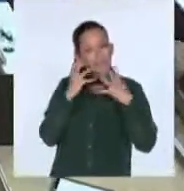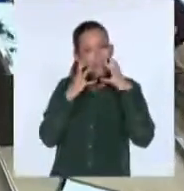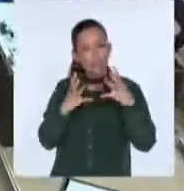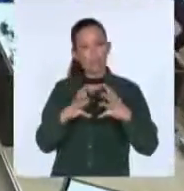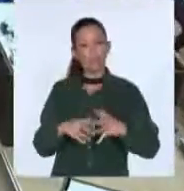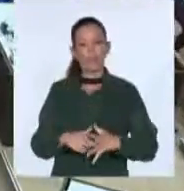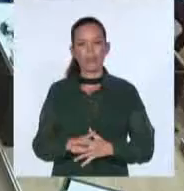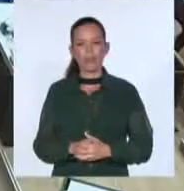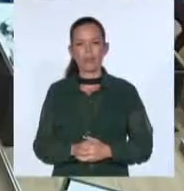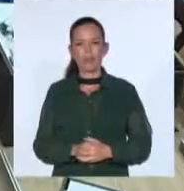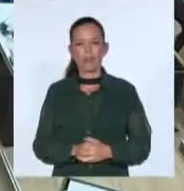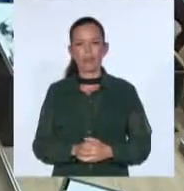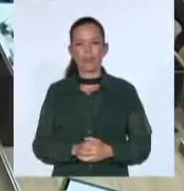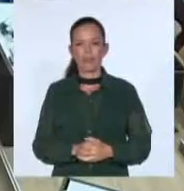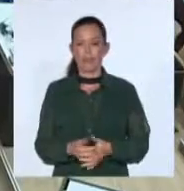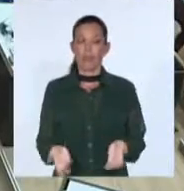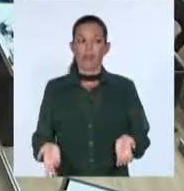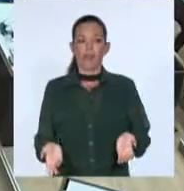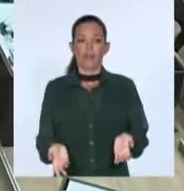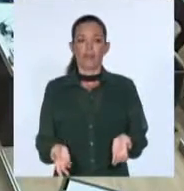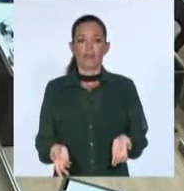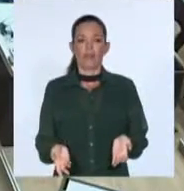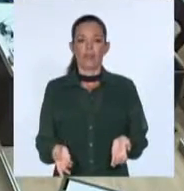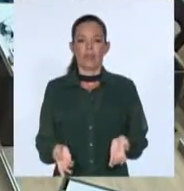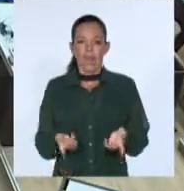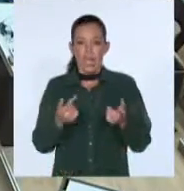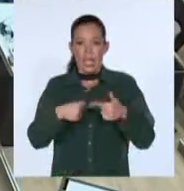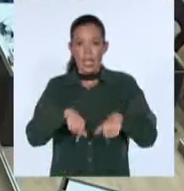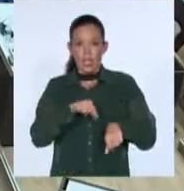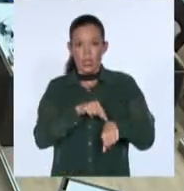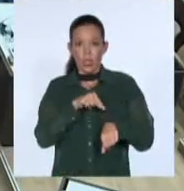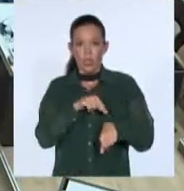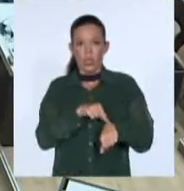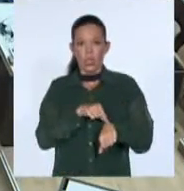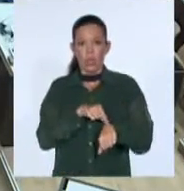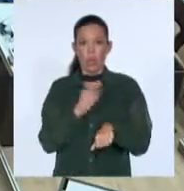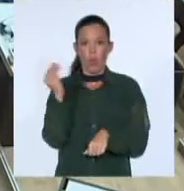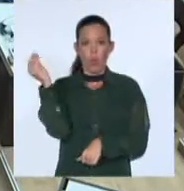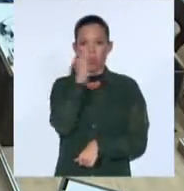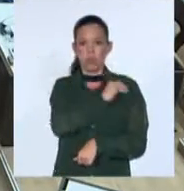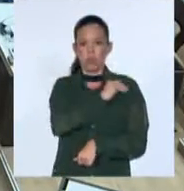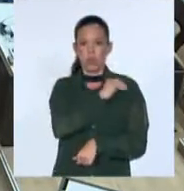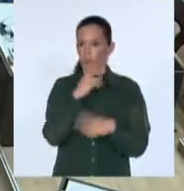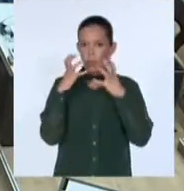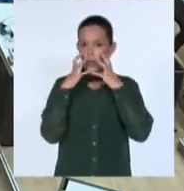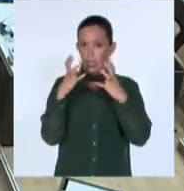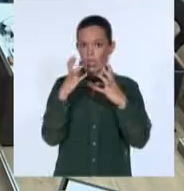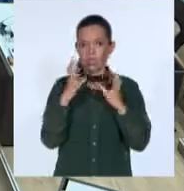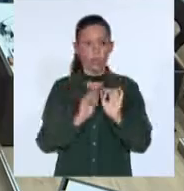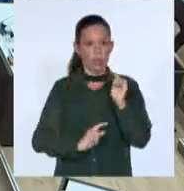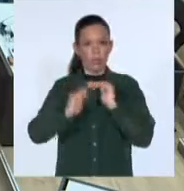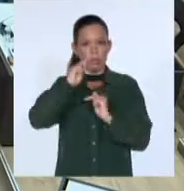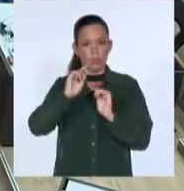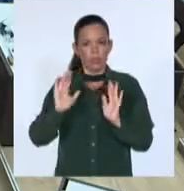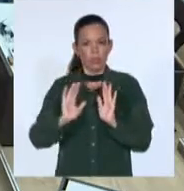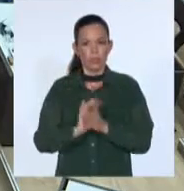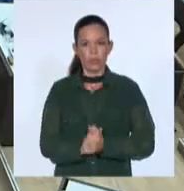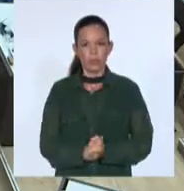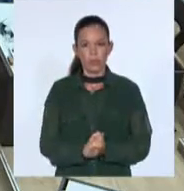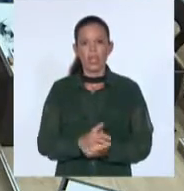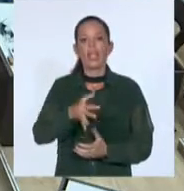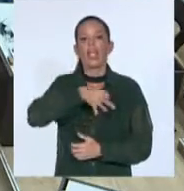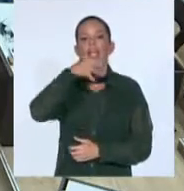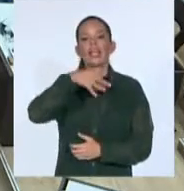Está muy claro que vivimos un tiempo donde la revolución tecnológica es imparable. También les aclaro, vengo del